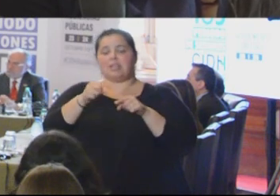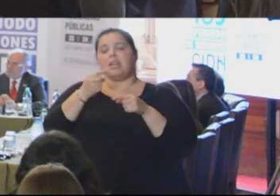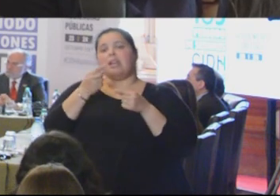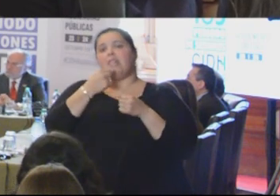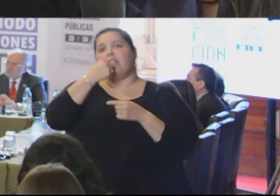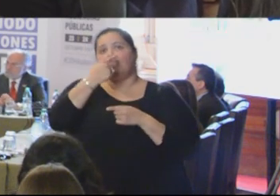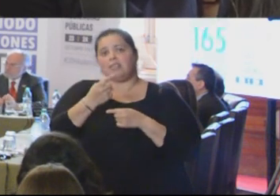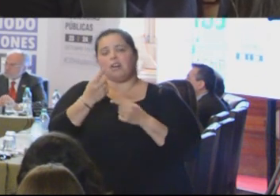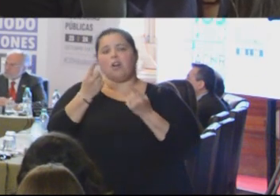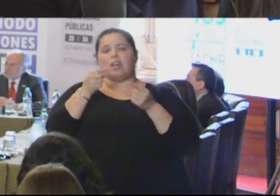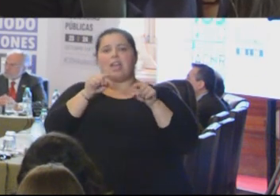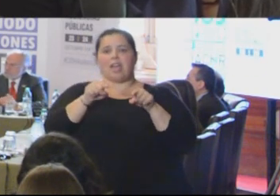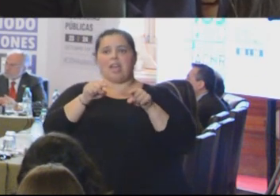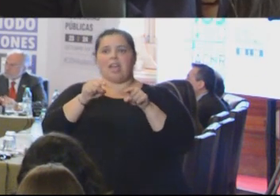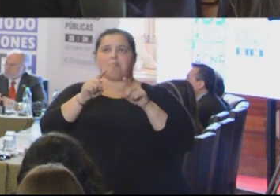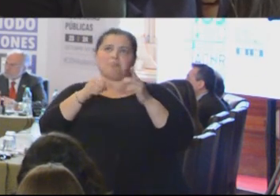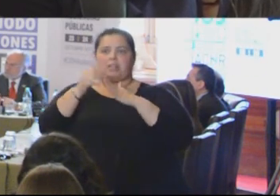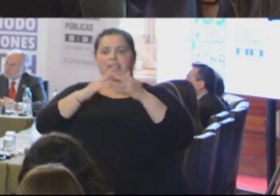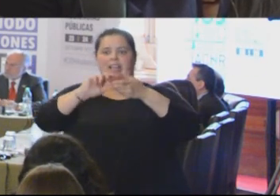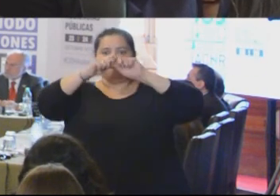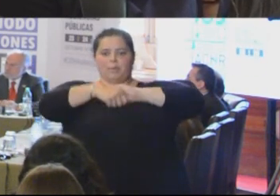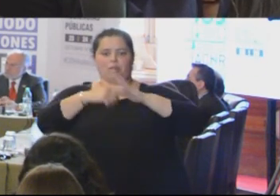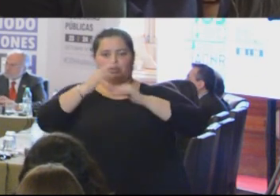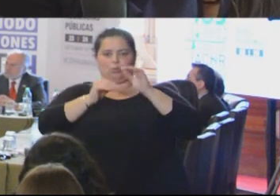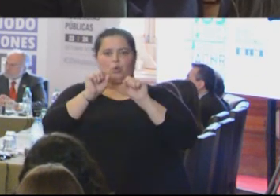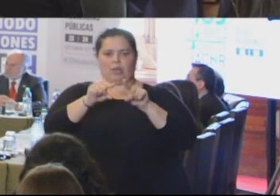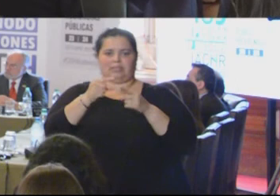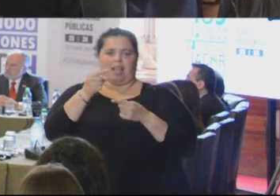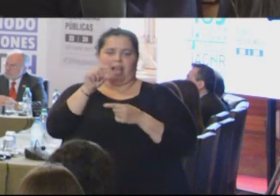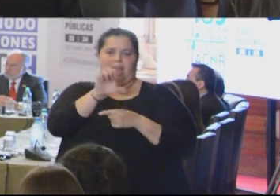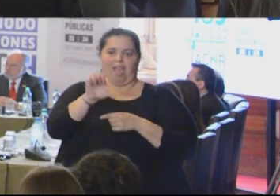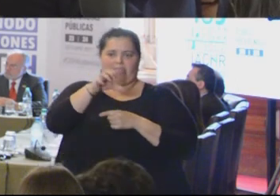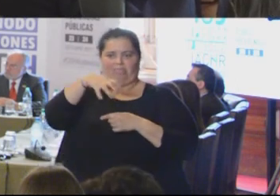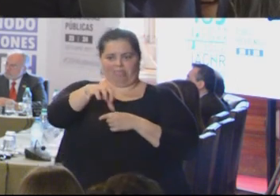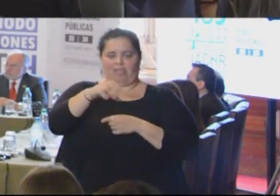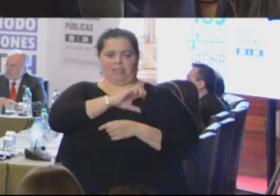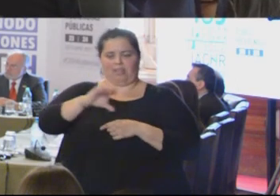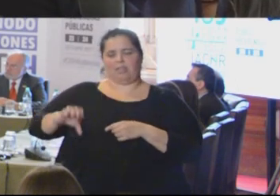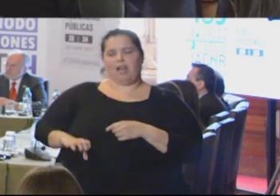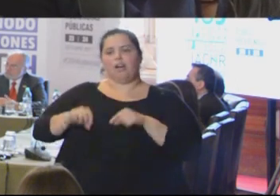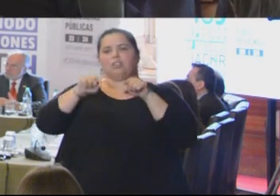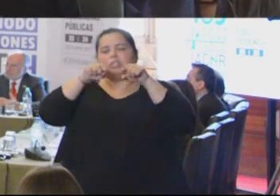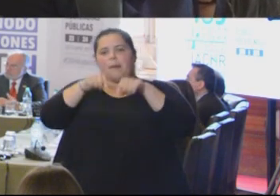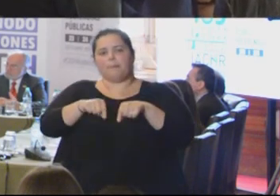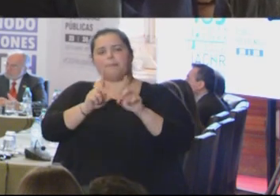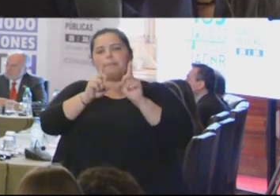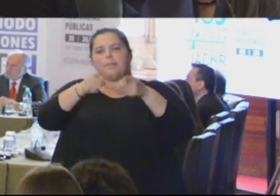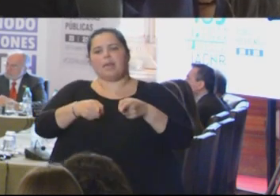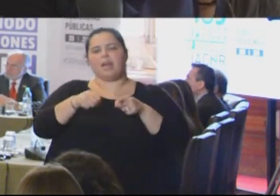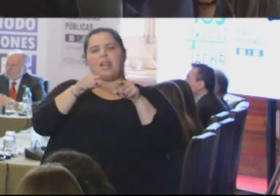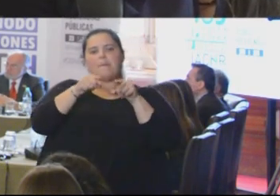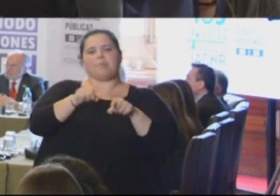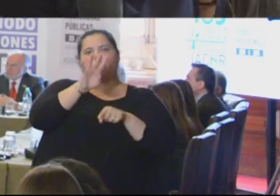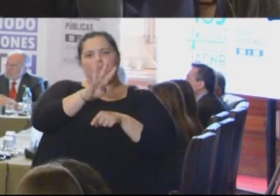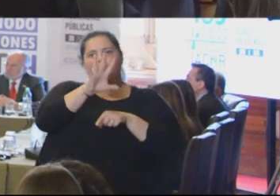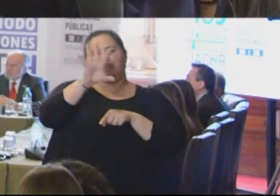reestructuró la entidad y con ello además de la supresión de 4.500 cargos de la planta de personal ha